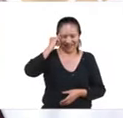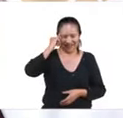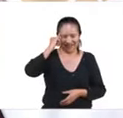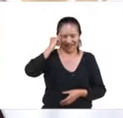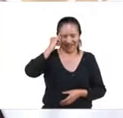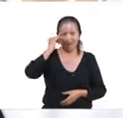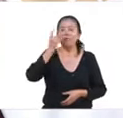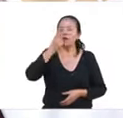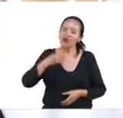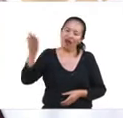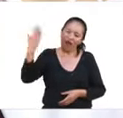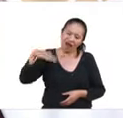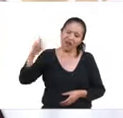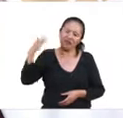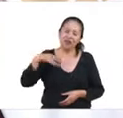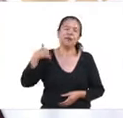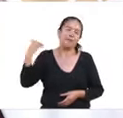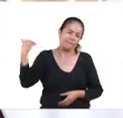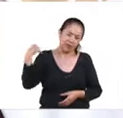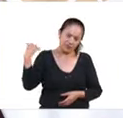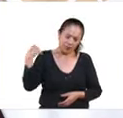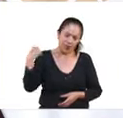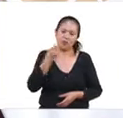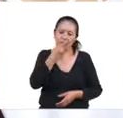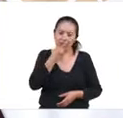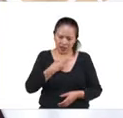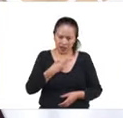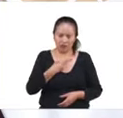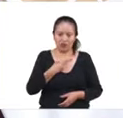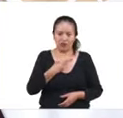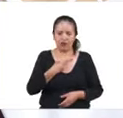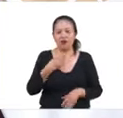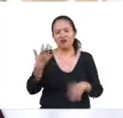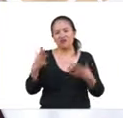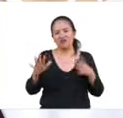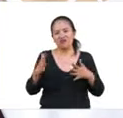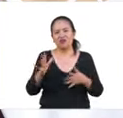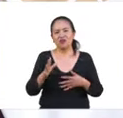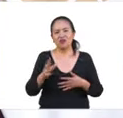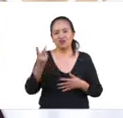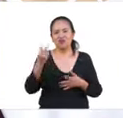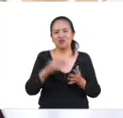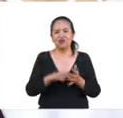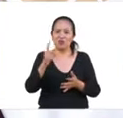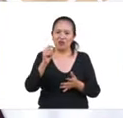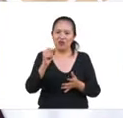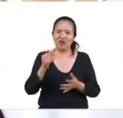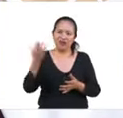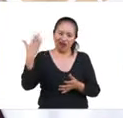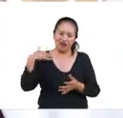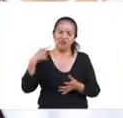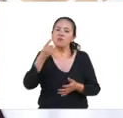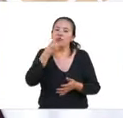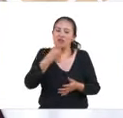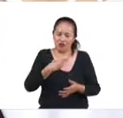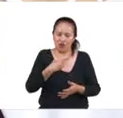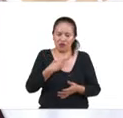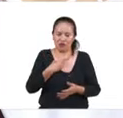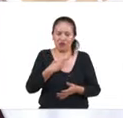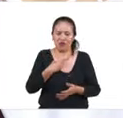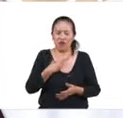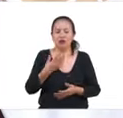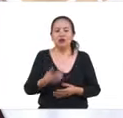Ellas me lo solicitaron hace ya tiempo, de haber sido a finales del 2020, principios del 21.